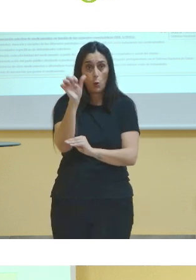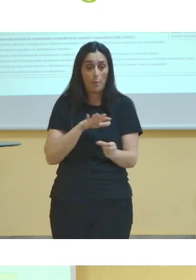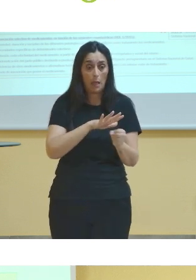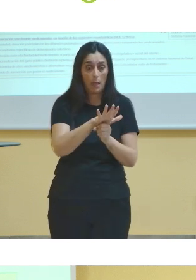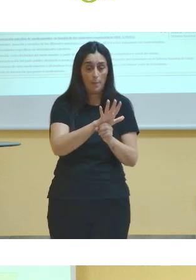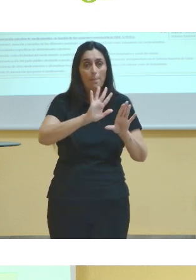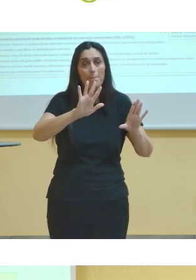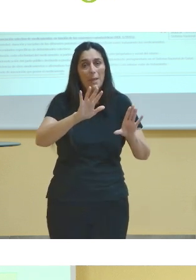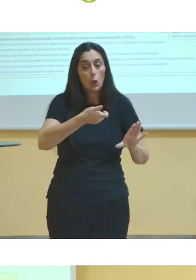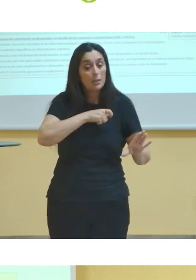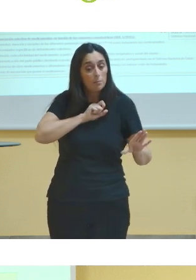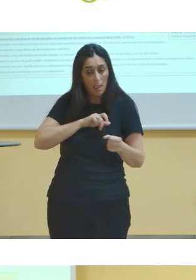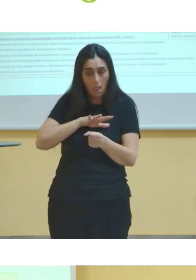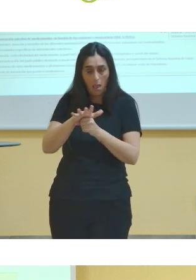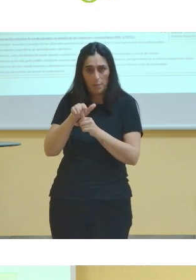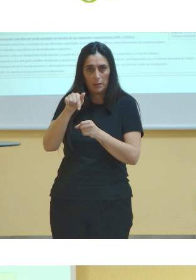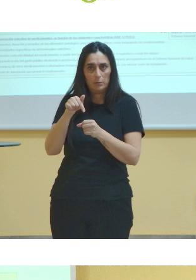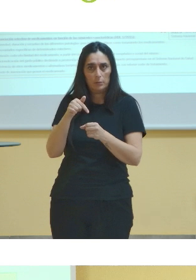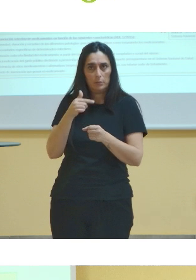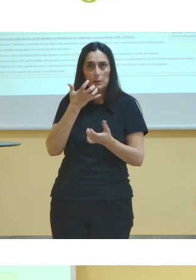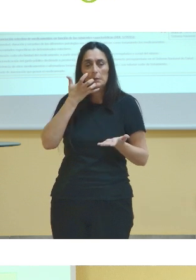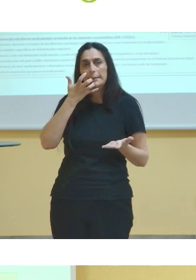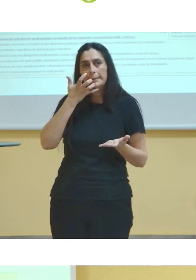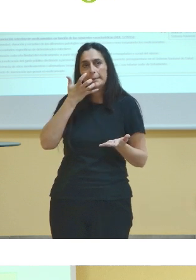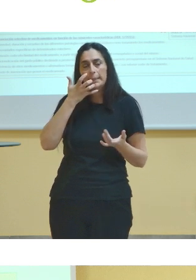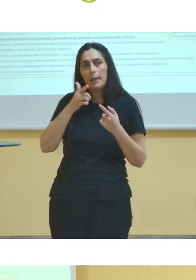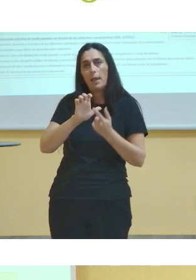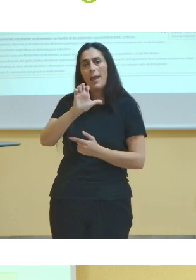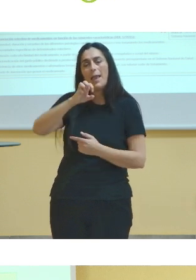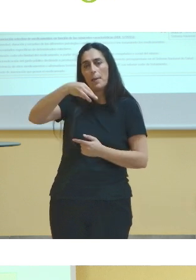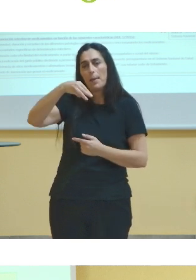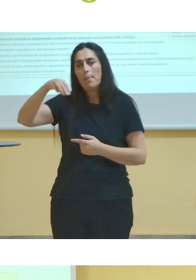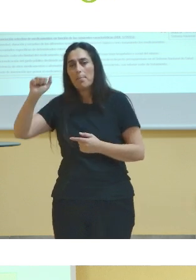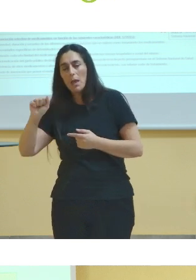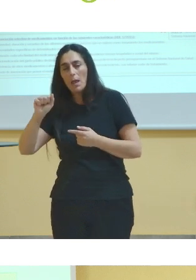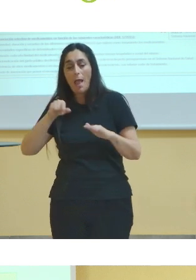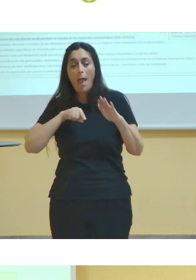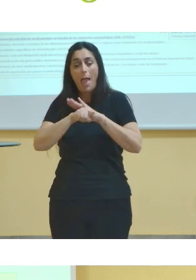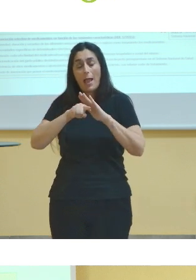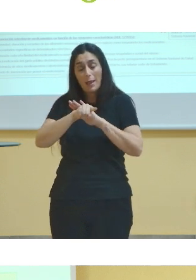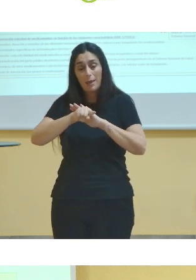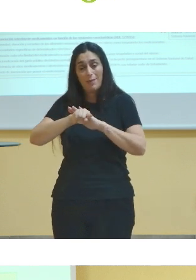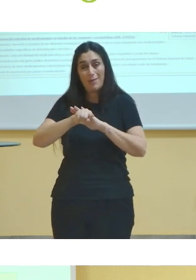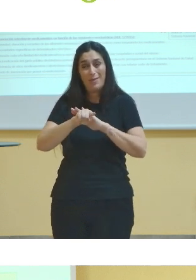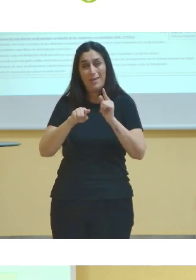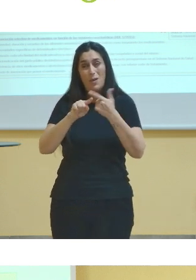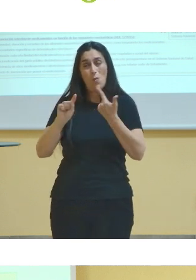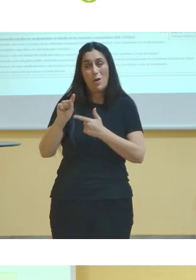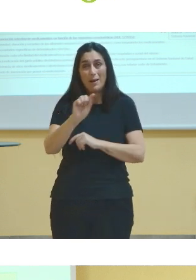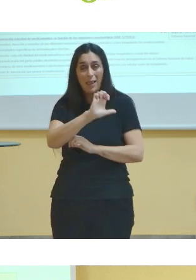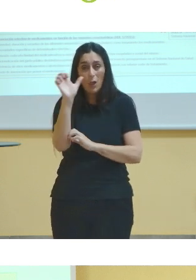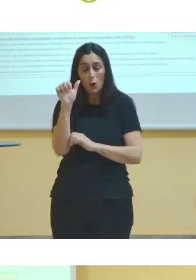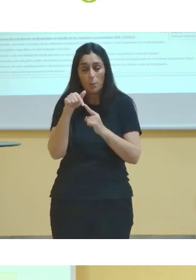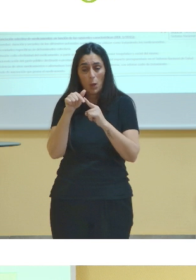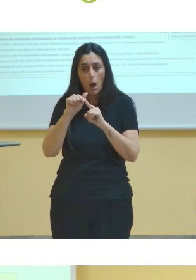también contamos qué pasa si una vez que la EMA, la Agencia Reguladora Europea, autoriza un fármaco. Pues claro,